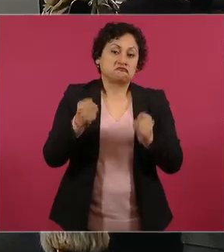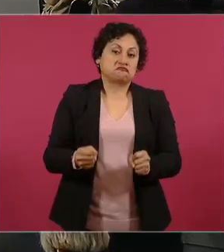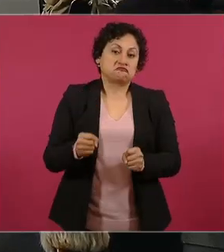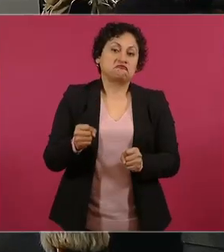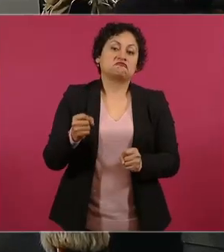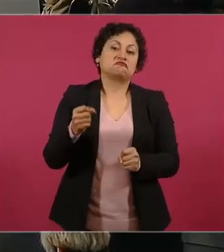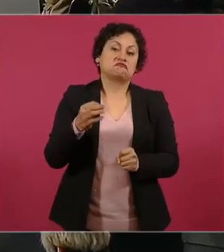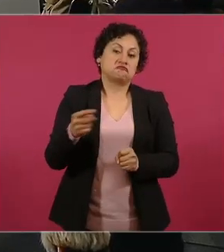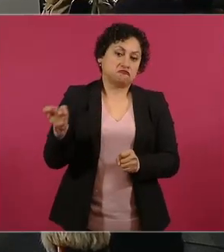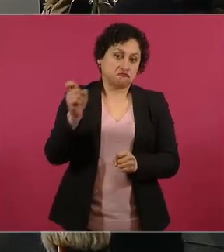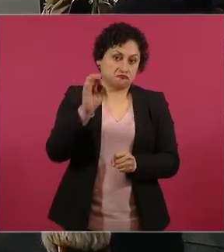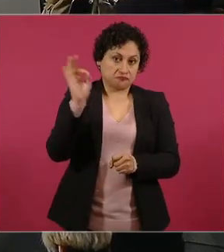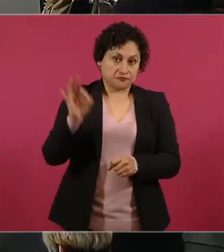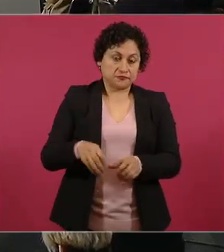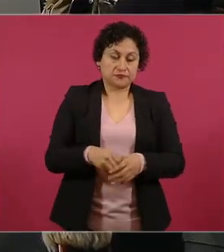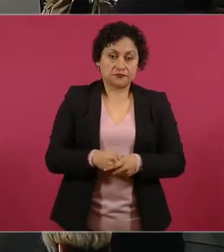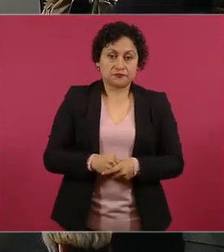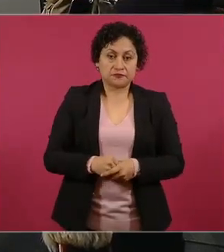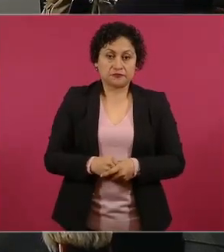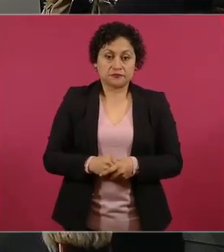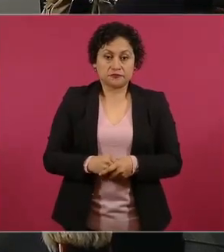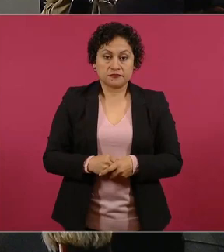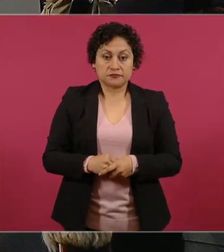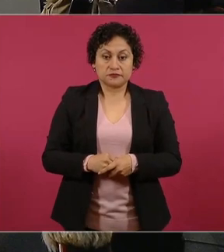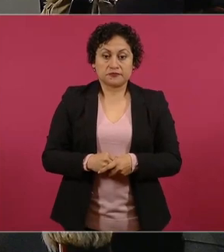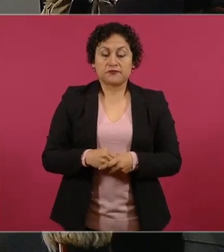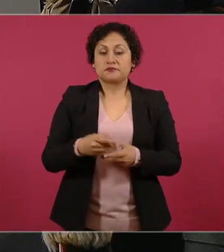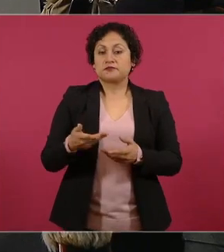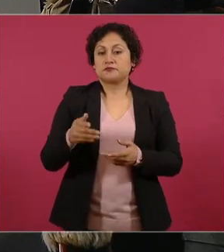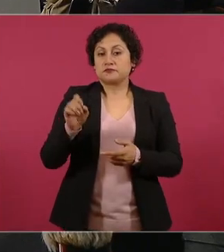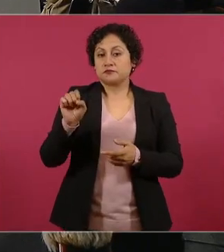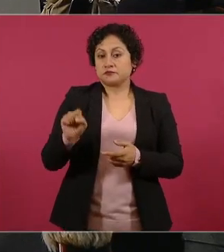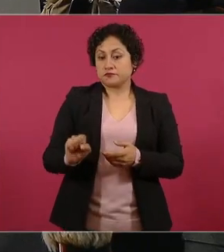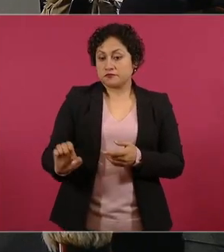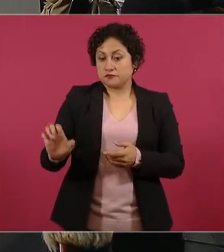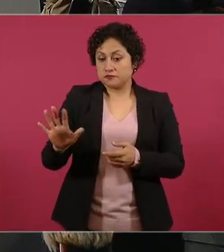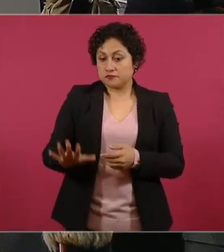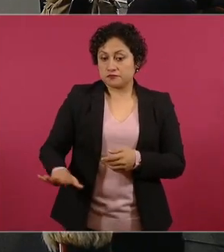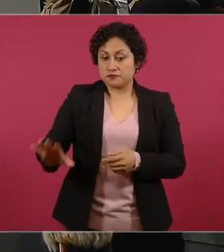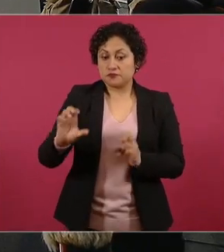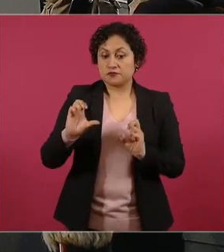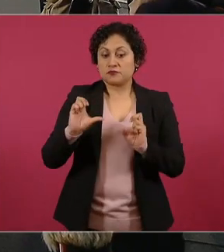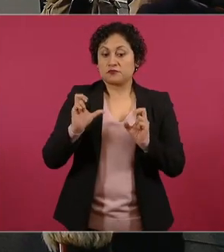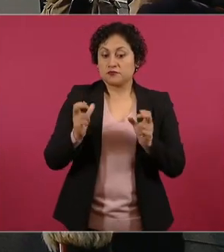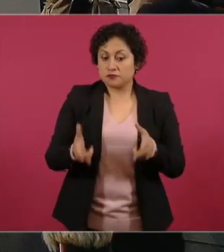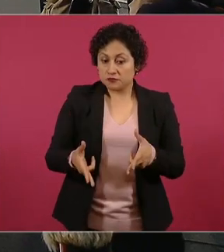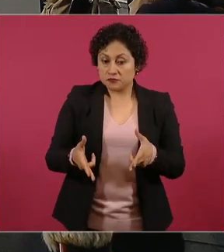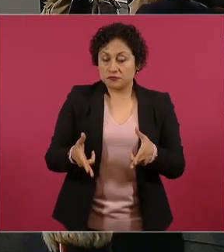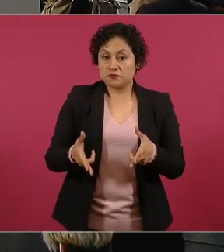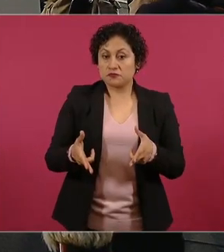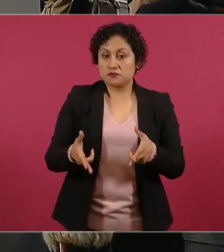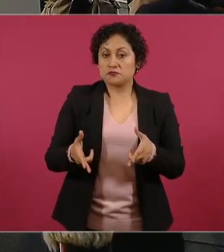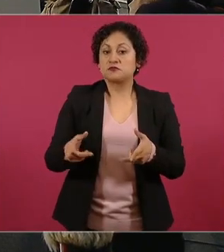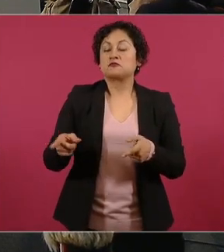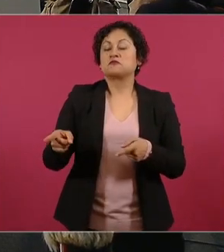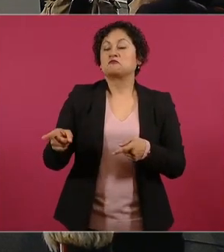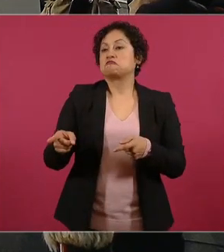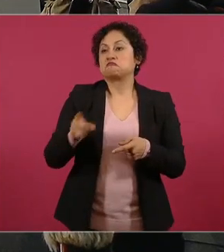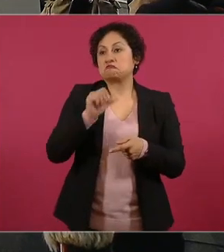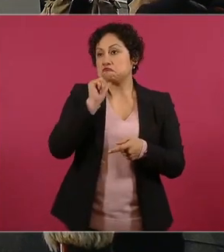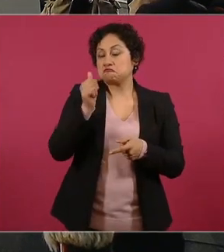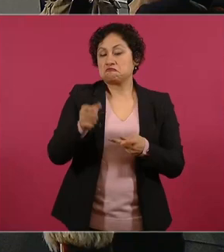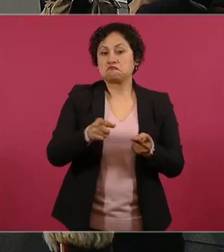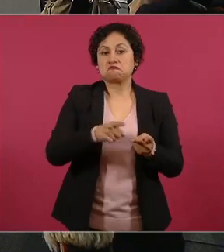pero también del sureste, Chiapas tampoco, Campeche tampoco,